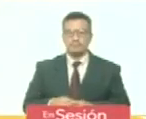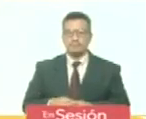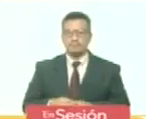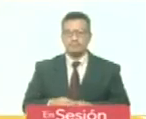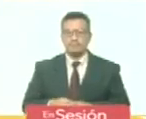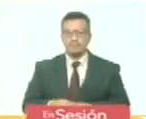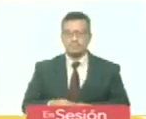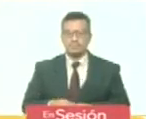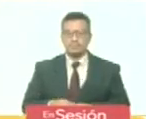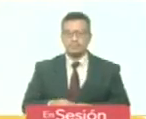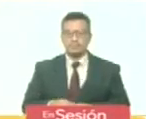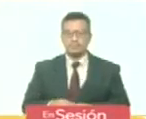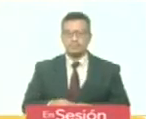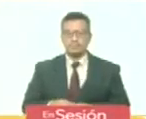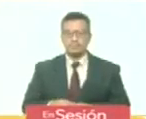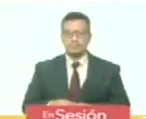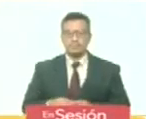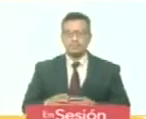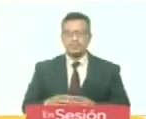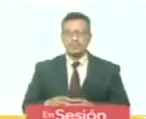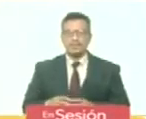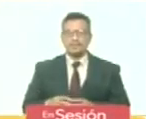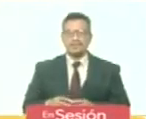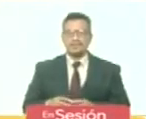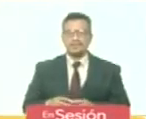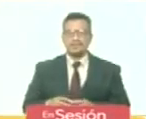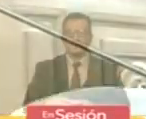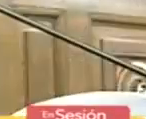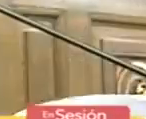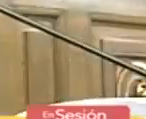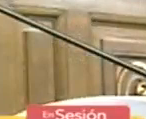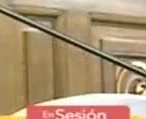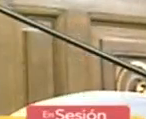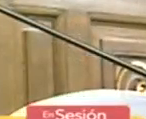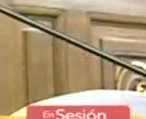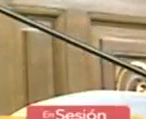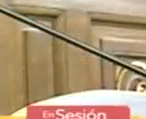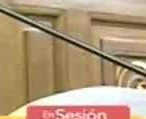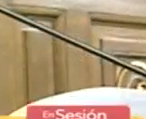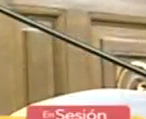de conmemorarse los 216